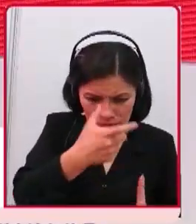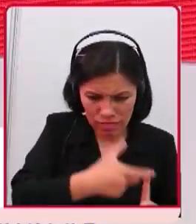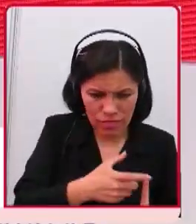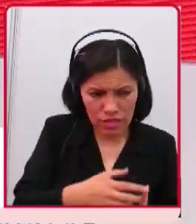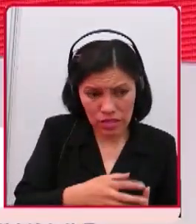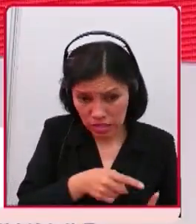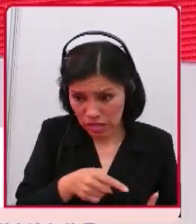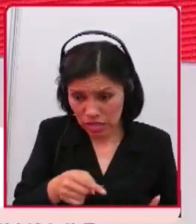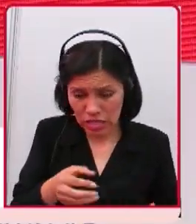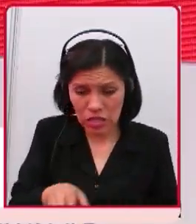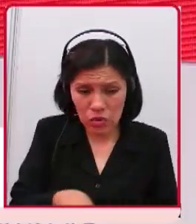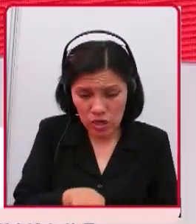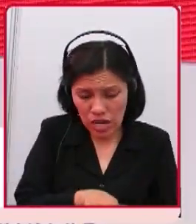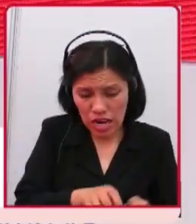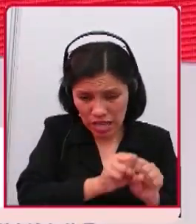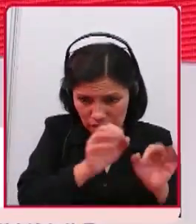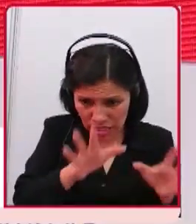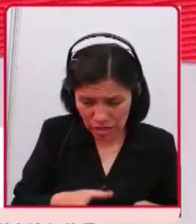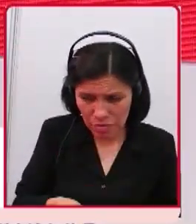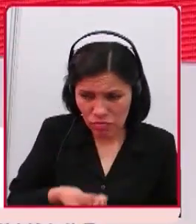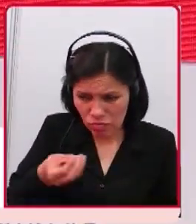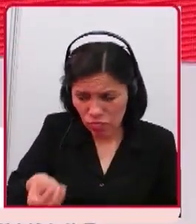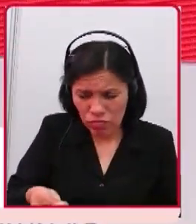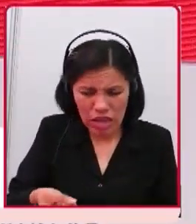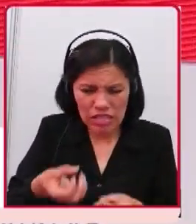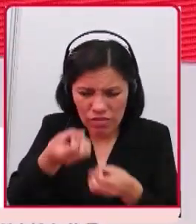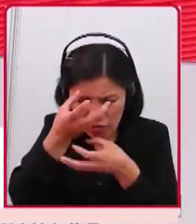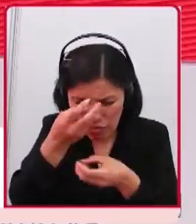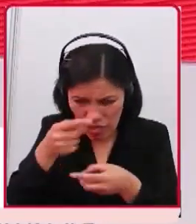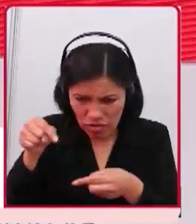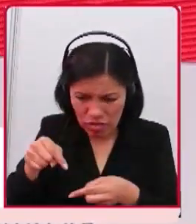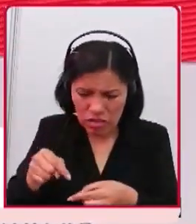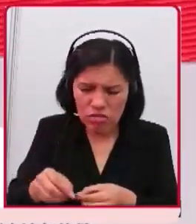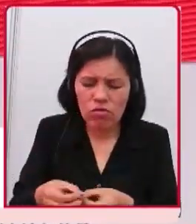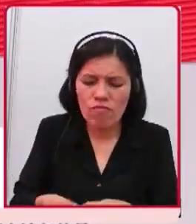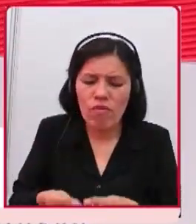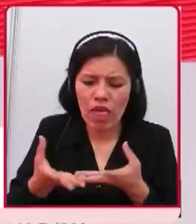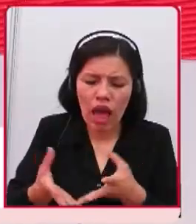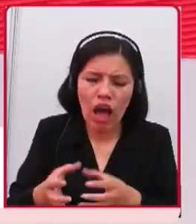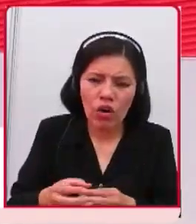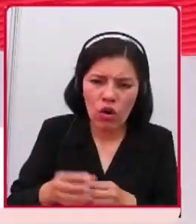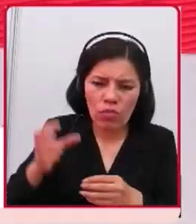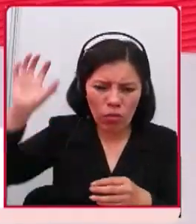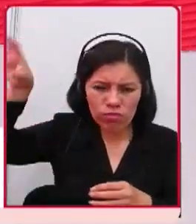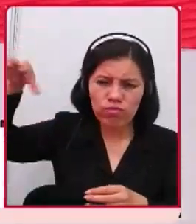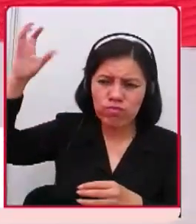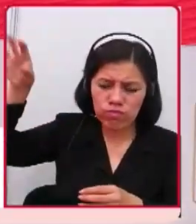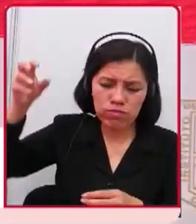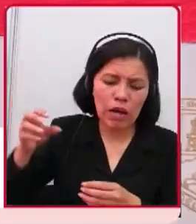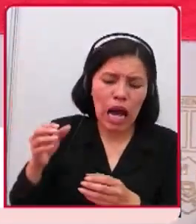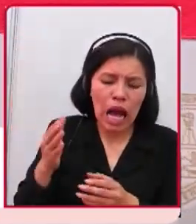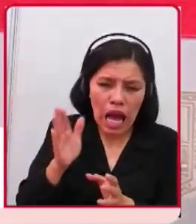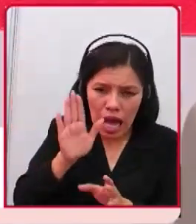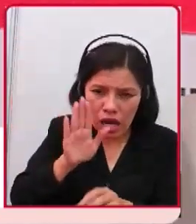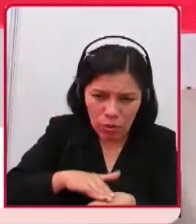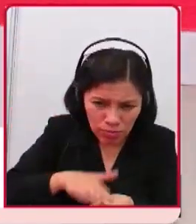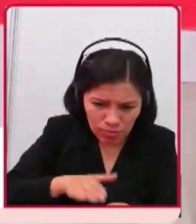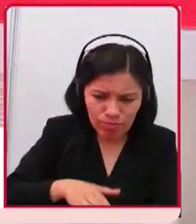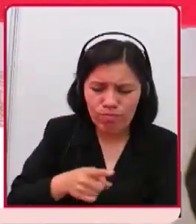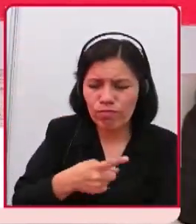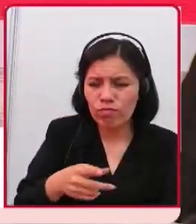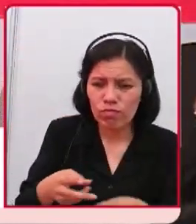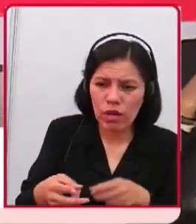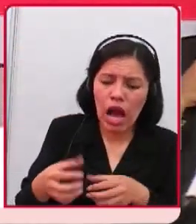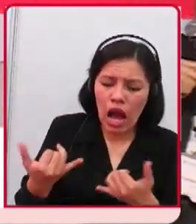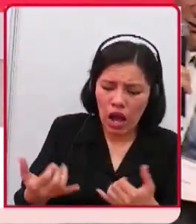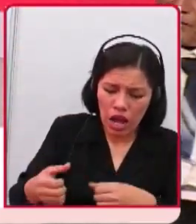alarma. Oh, interesantísimo, Ángela. Mira, y el resultado son 1% de recuperación del agua que no se está yendo a la relavera, sino que está